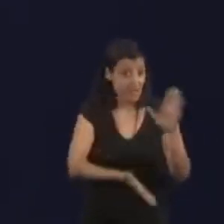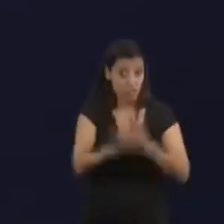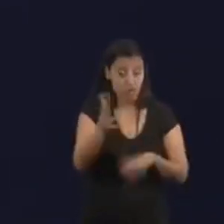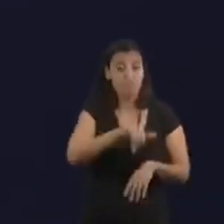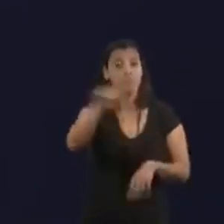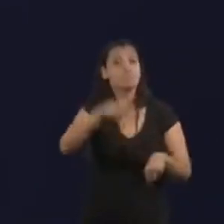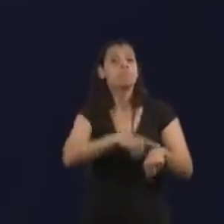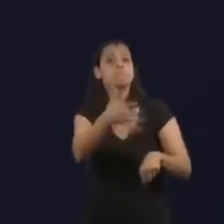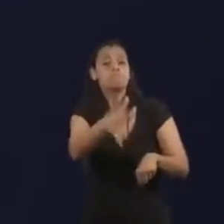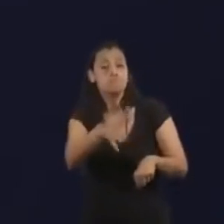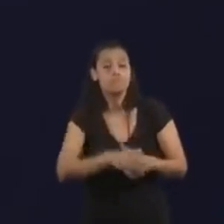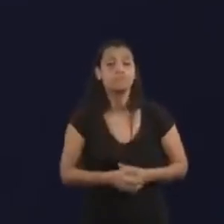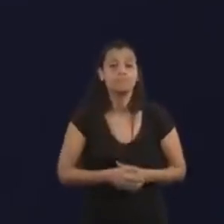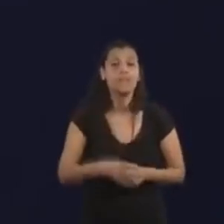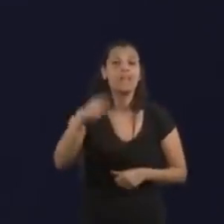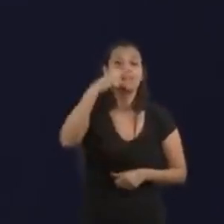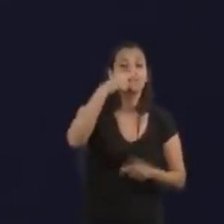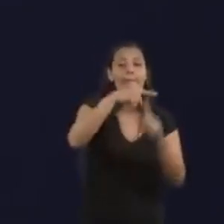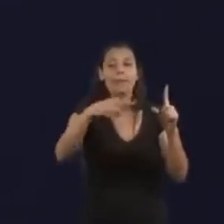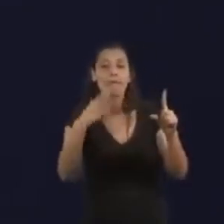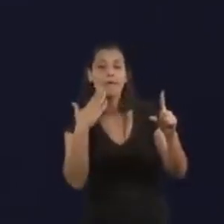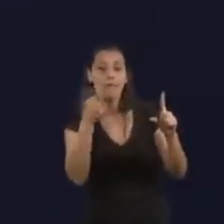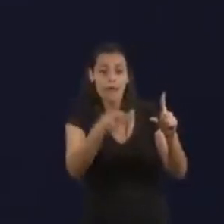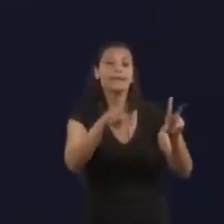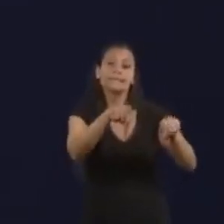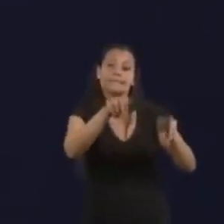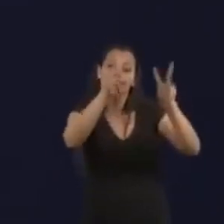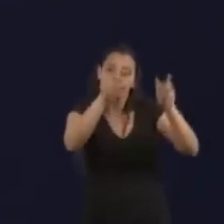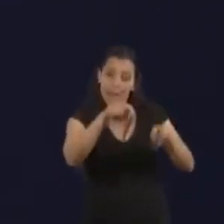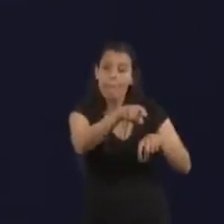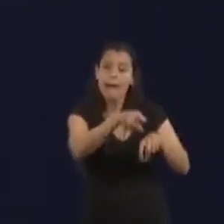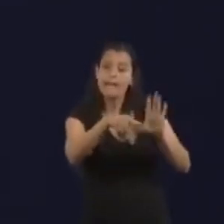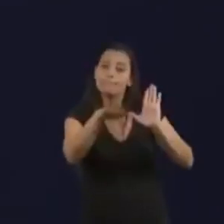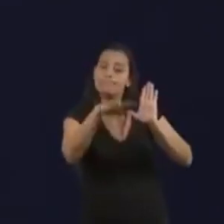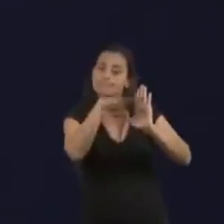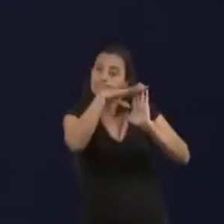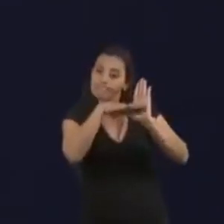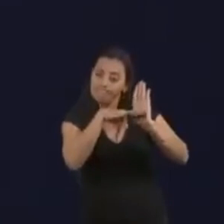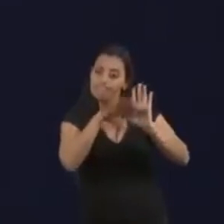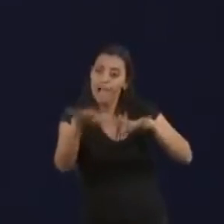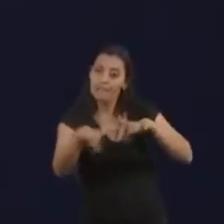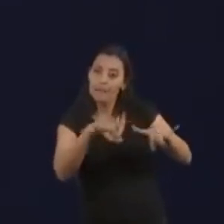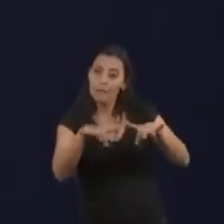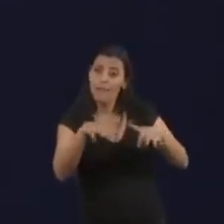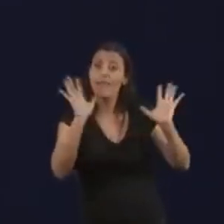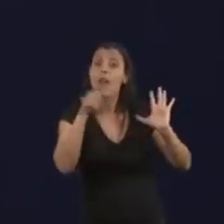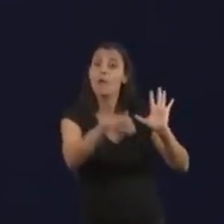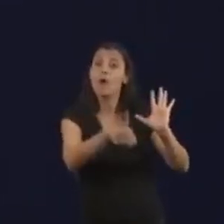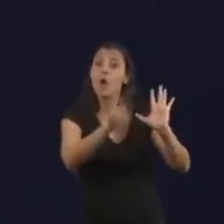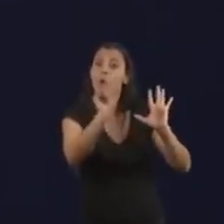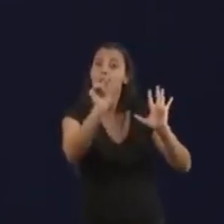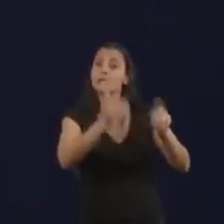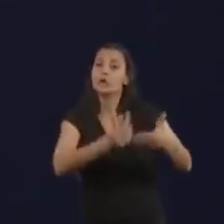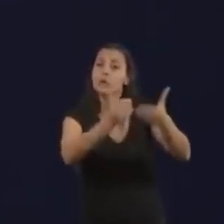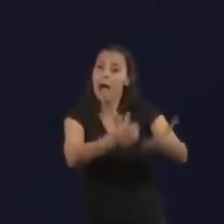a las 19:30 horas hay un temita ahí de agenda eh que tal vez haga que ese vuelo se retrase algunos